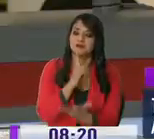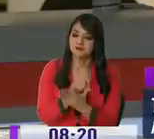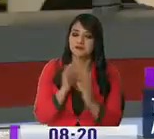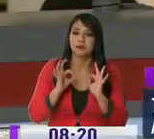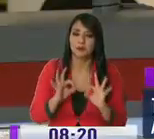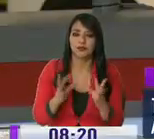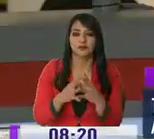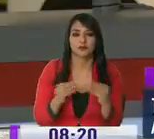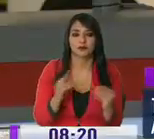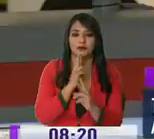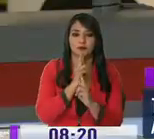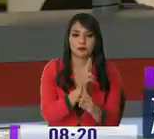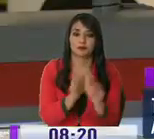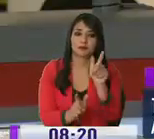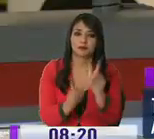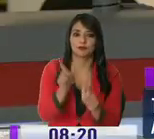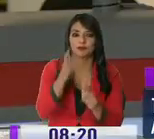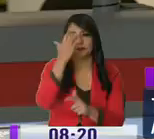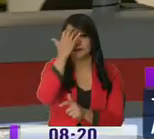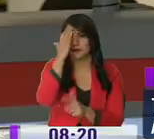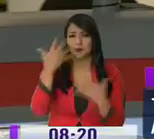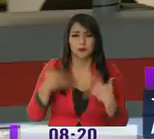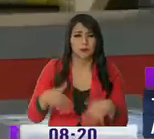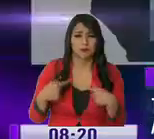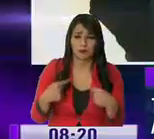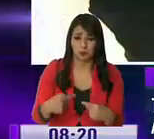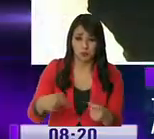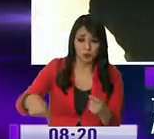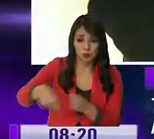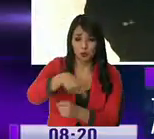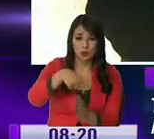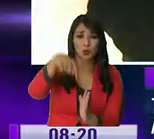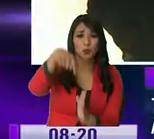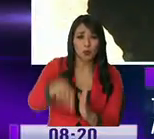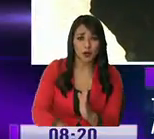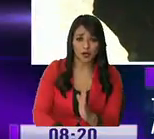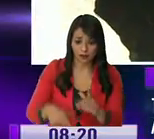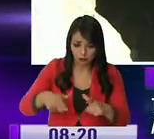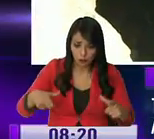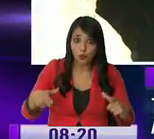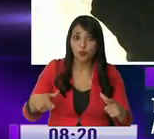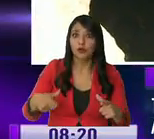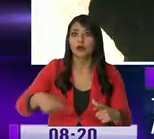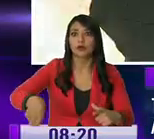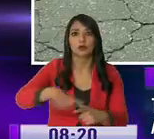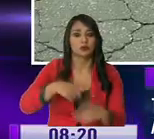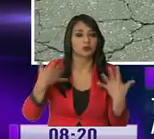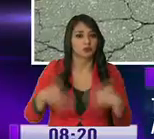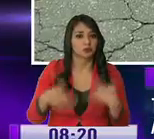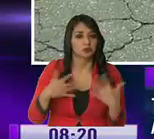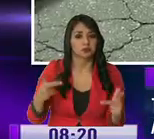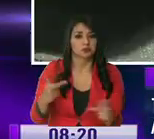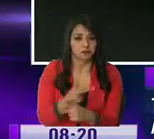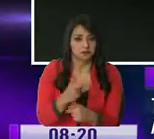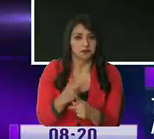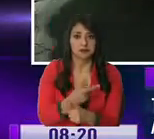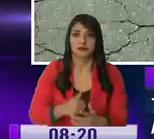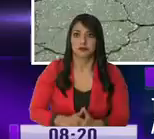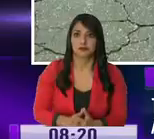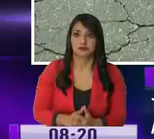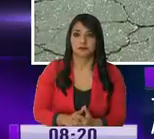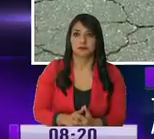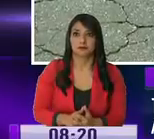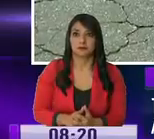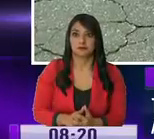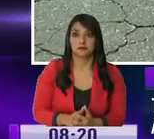la población ahí estaba con un dolor de cabeza. Ese sifón abierto provocó más de un accidente. Y ahí podemos,